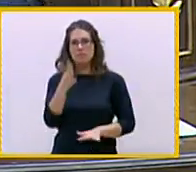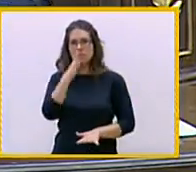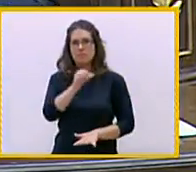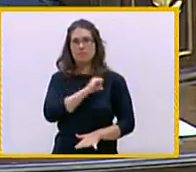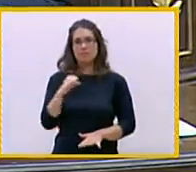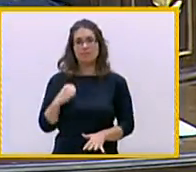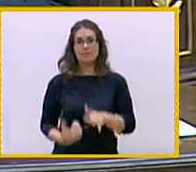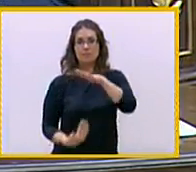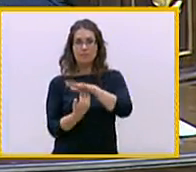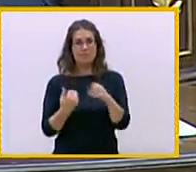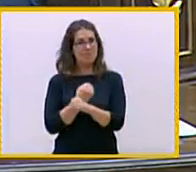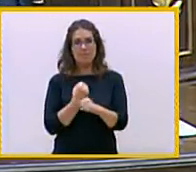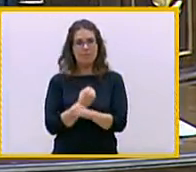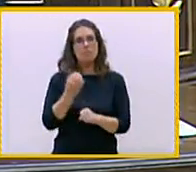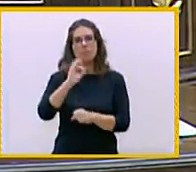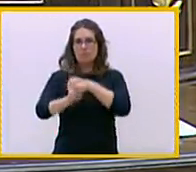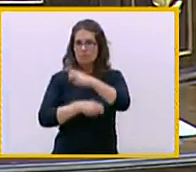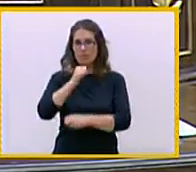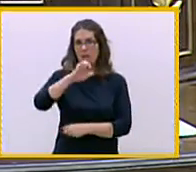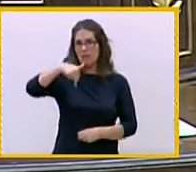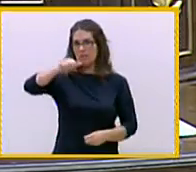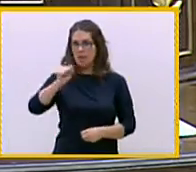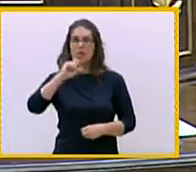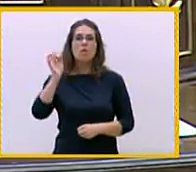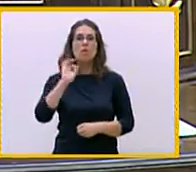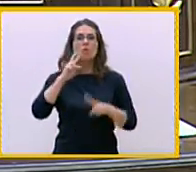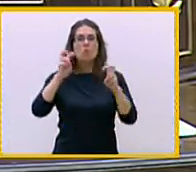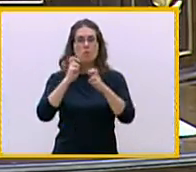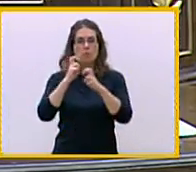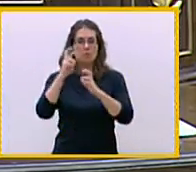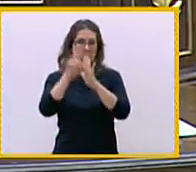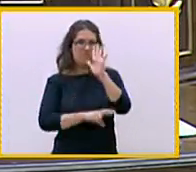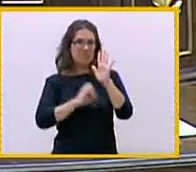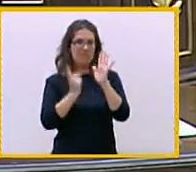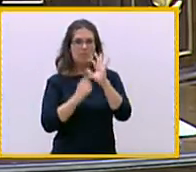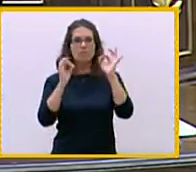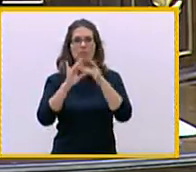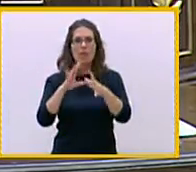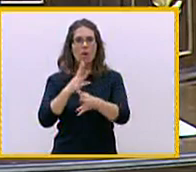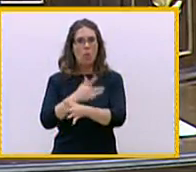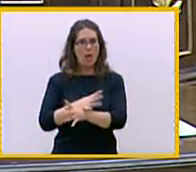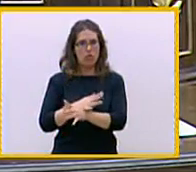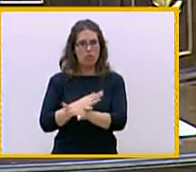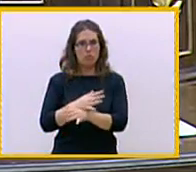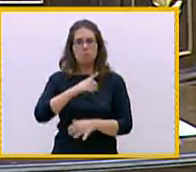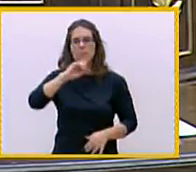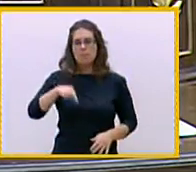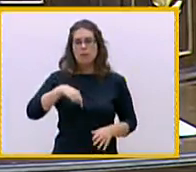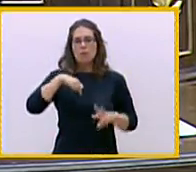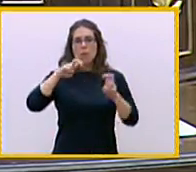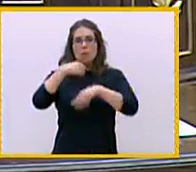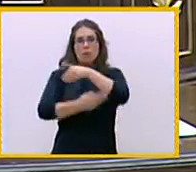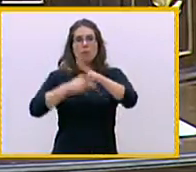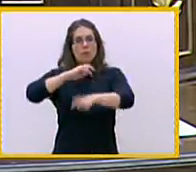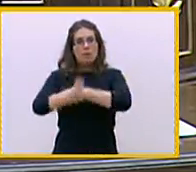o la reforma de AENA o el nuevo régimen del juego. Por último, vamos a completar el proceso de reformas con nuevas iniciativas